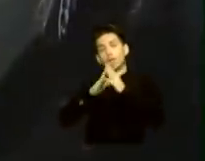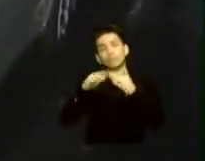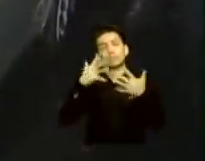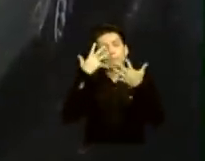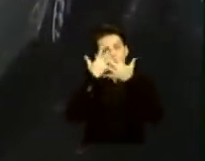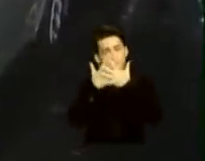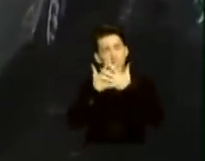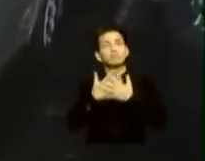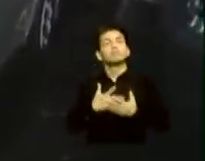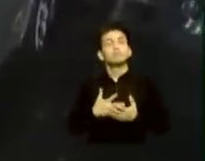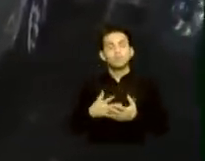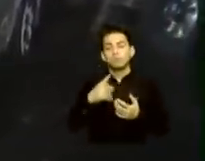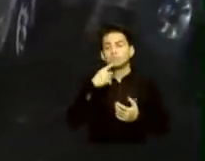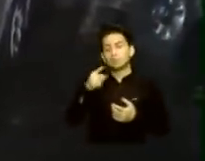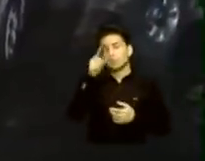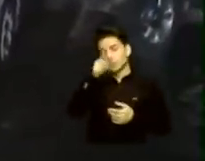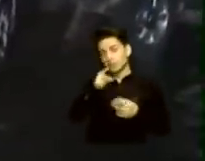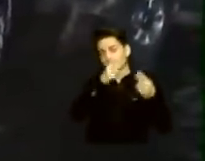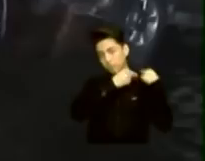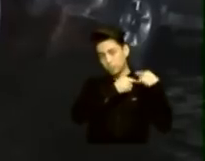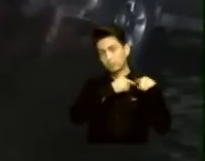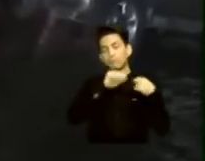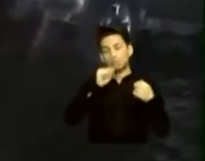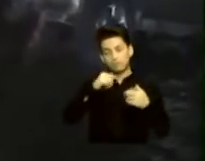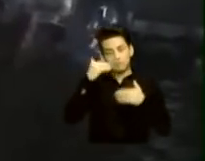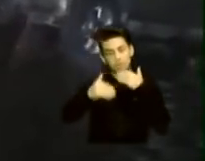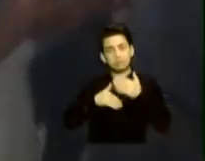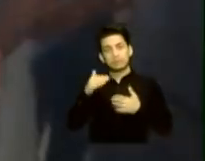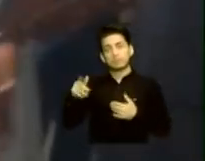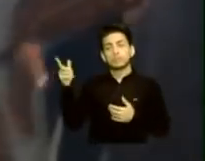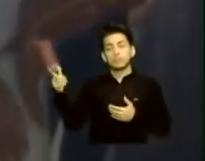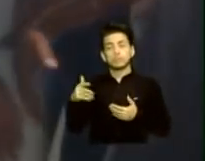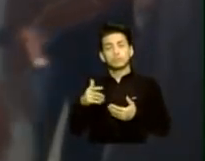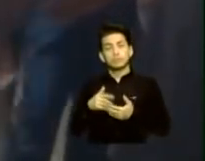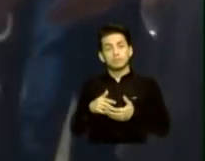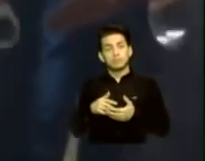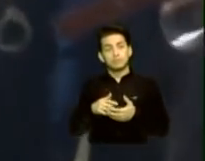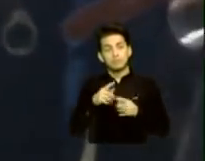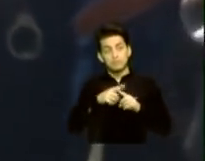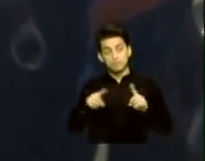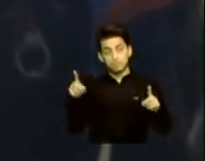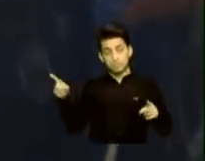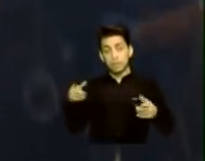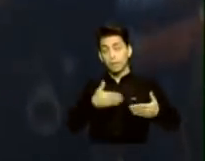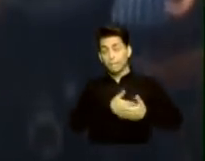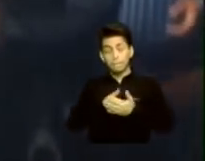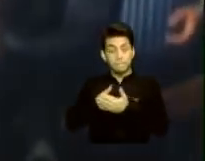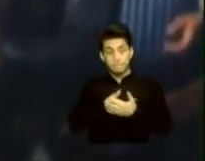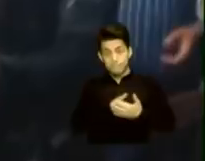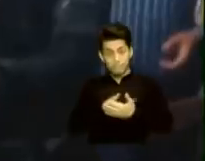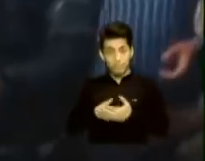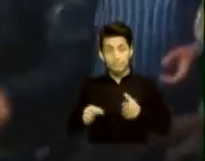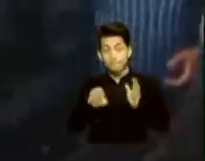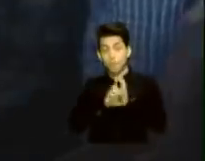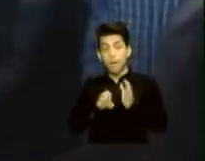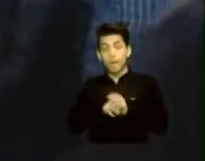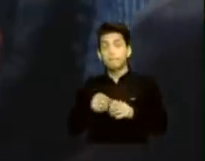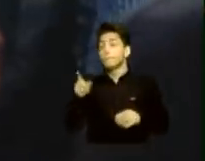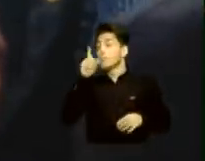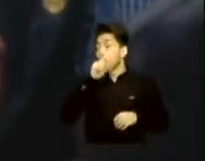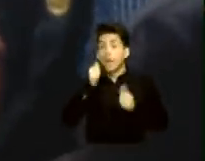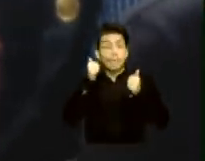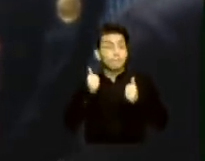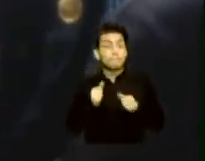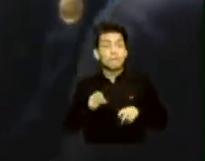deducirle responsabilidades tras comprobar que el bebé no era transportado adecuadamente en una silla especial para bebés.